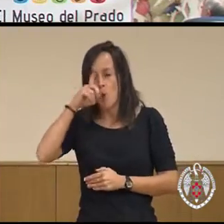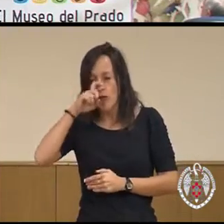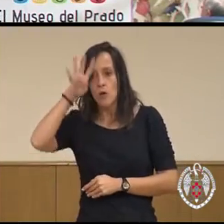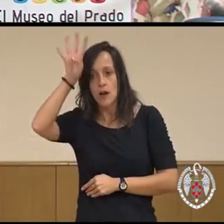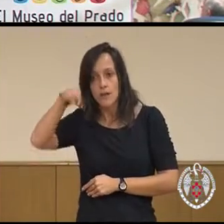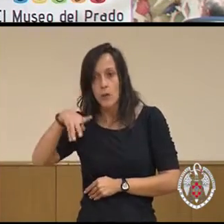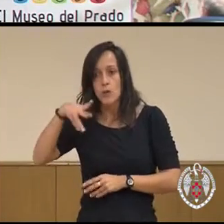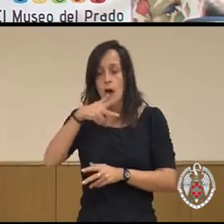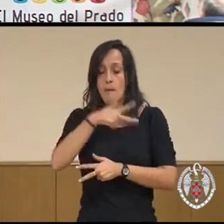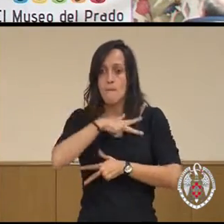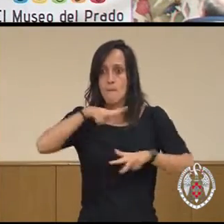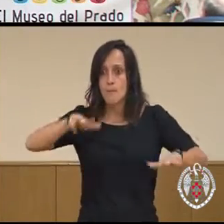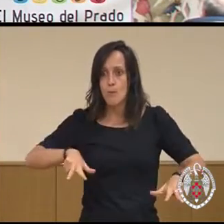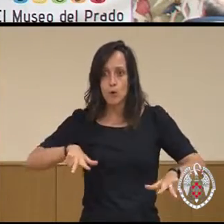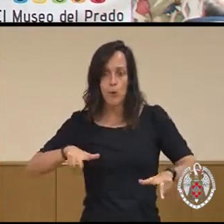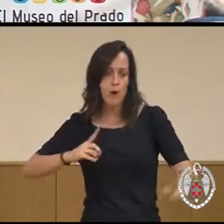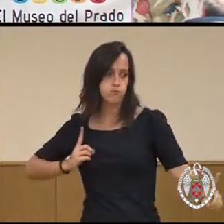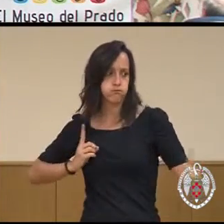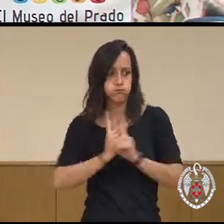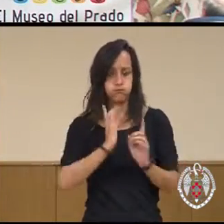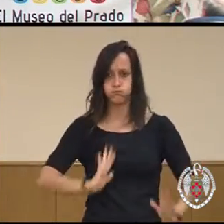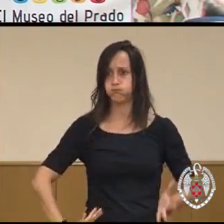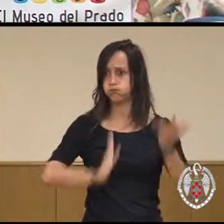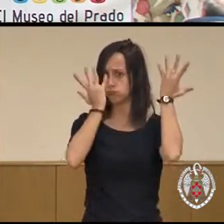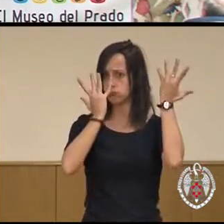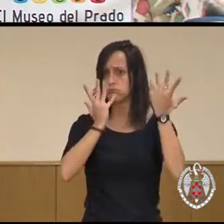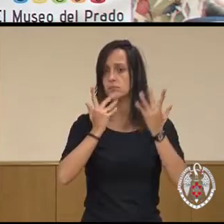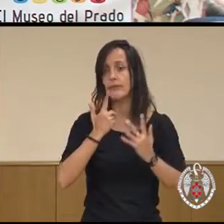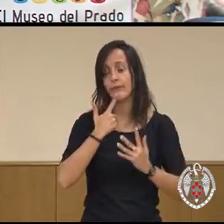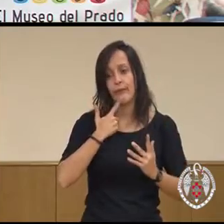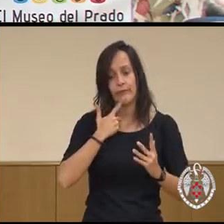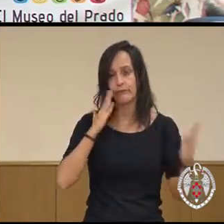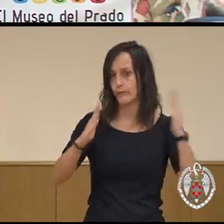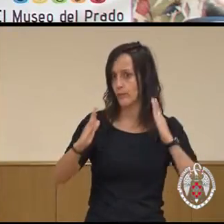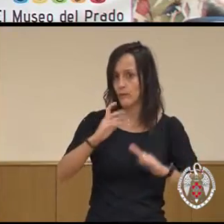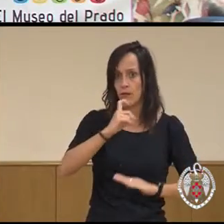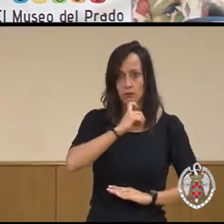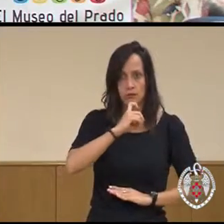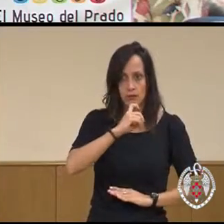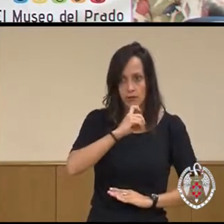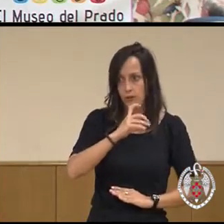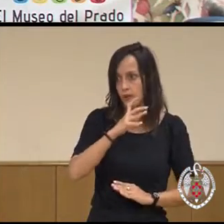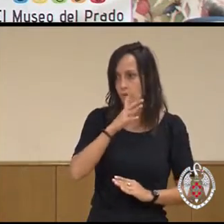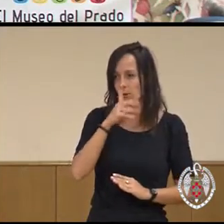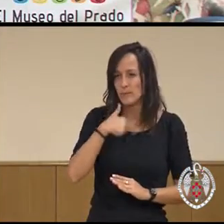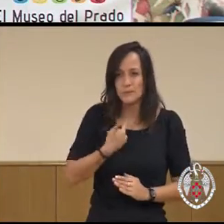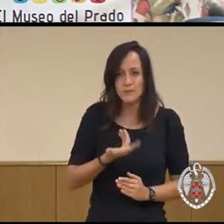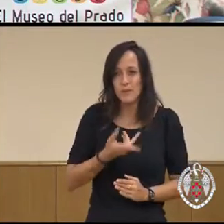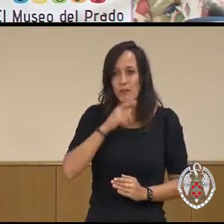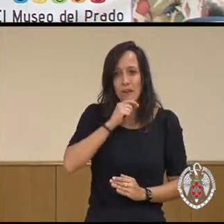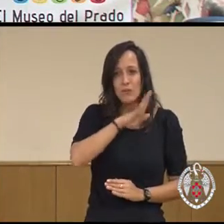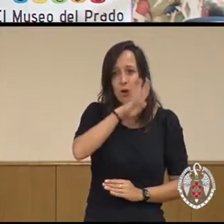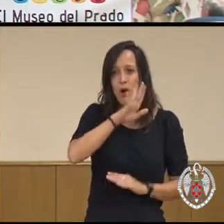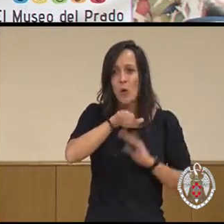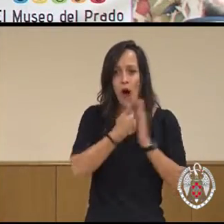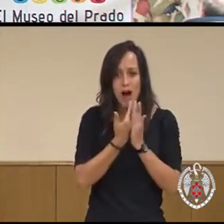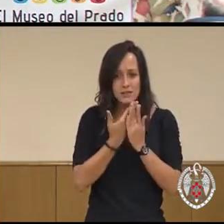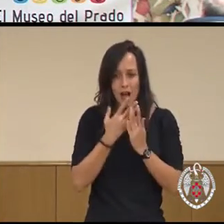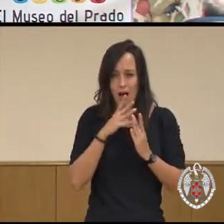tiempos realmente difíciles. Durante esta segunda etapa de reinado de Felipe IV, en el que murió de forma